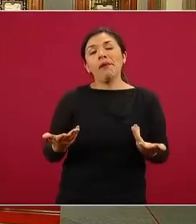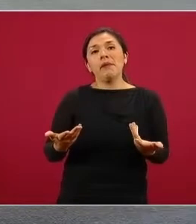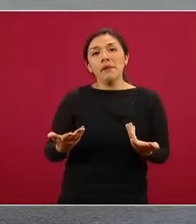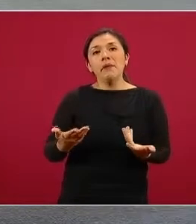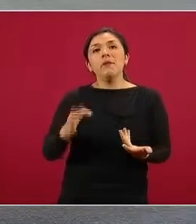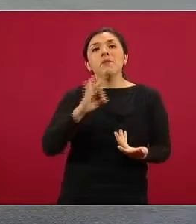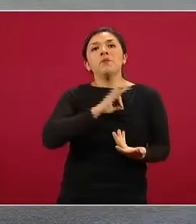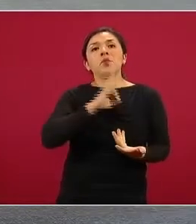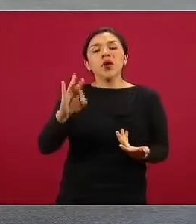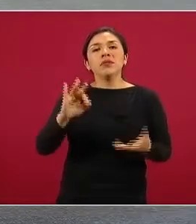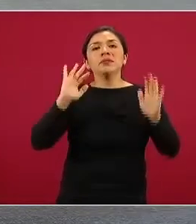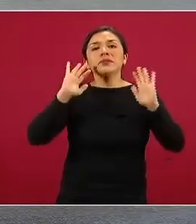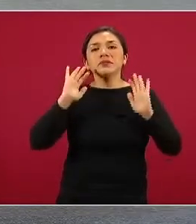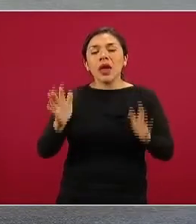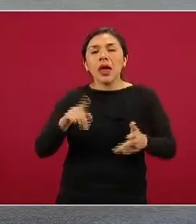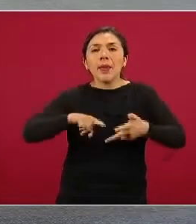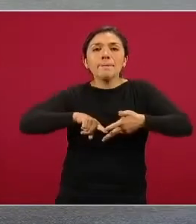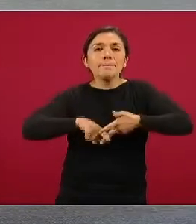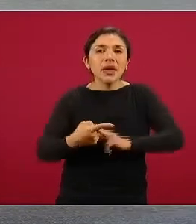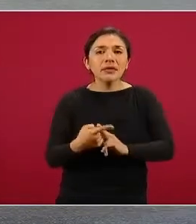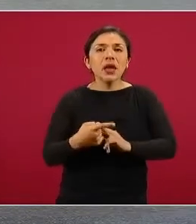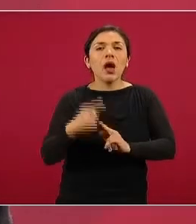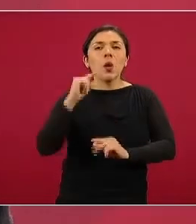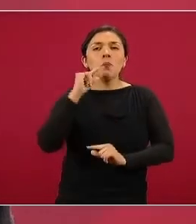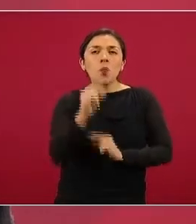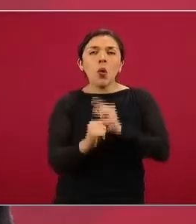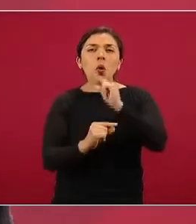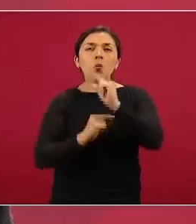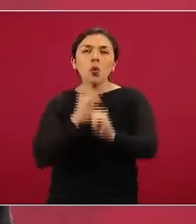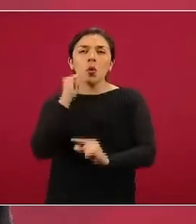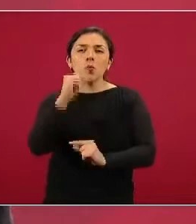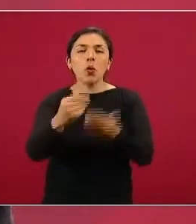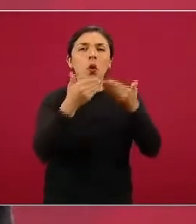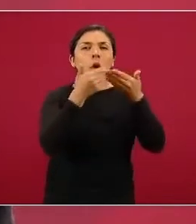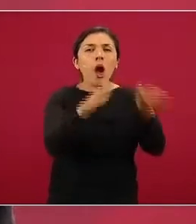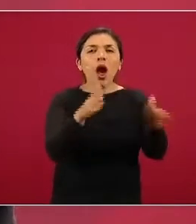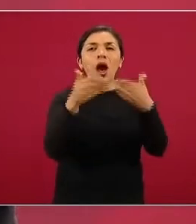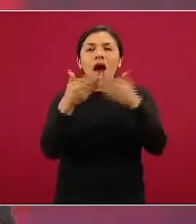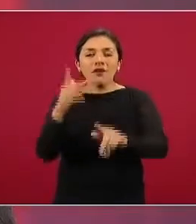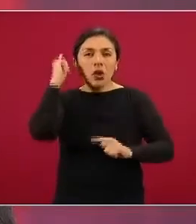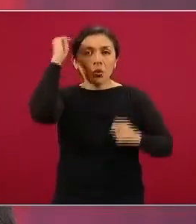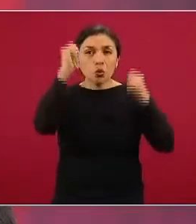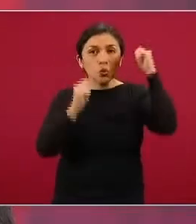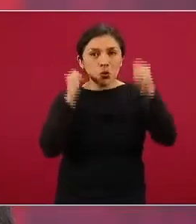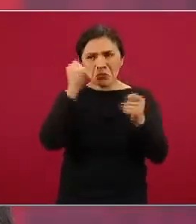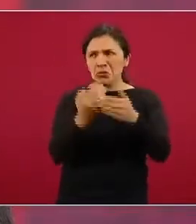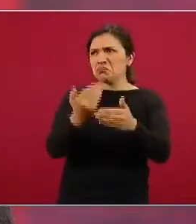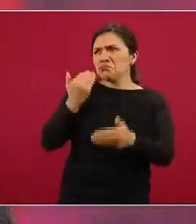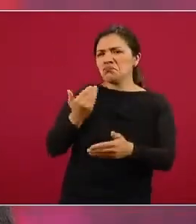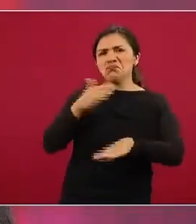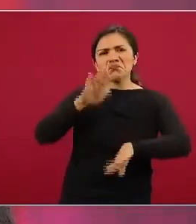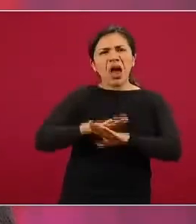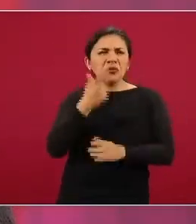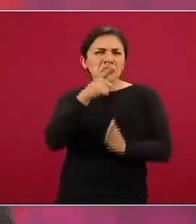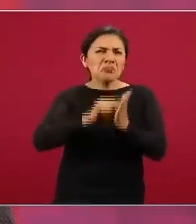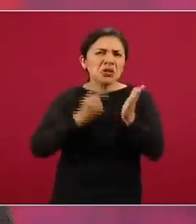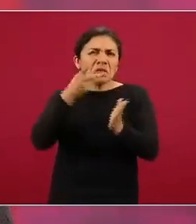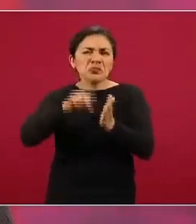el lugar para empezar a desconfinar también la actividad turística y desde hace ya un par de